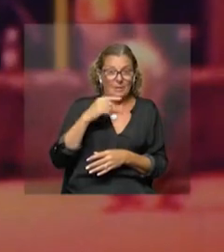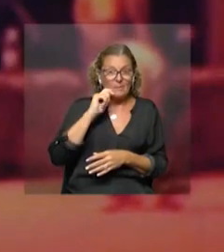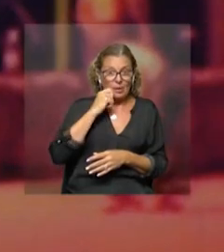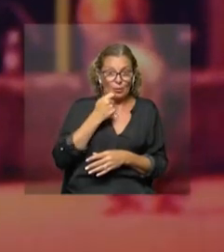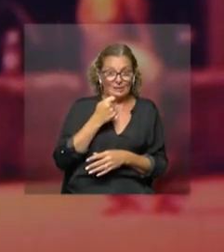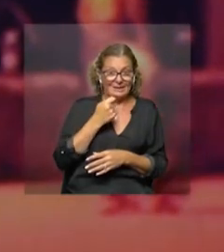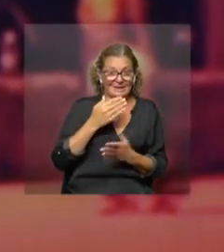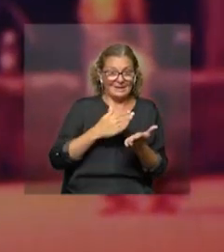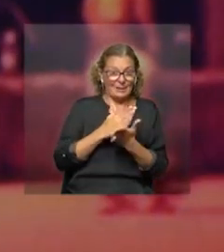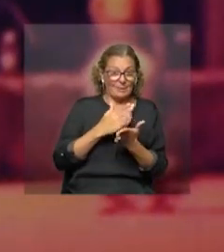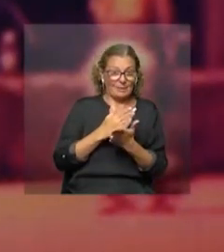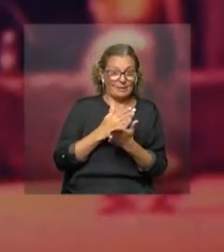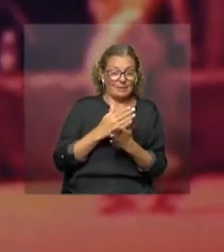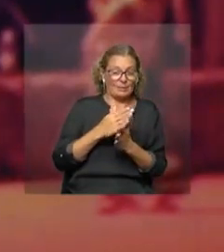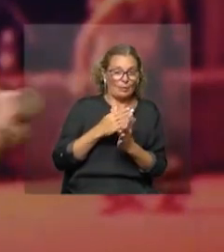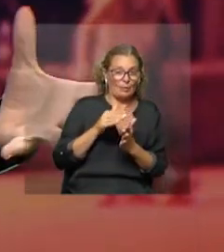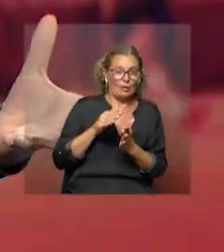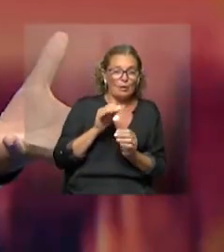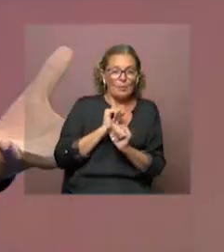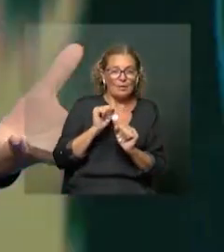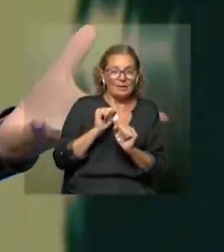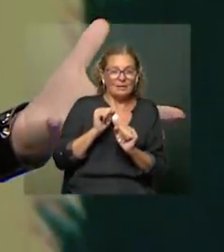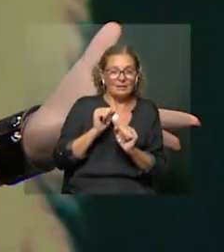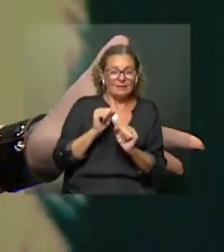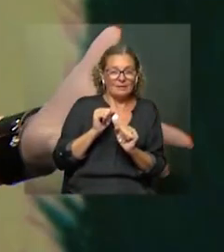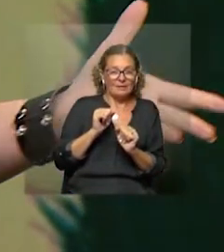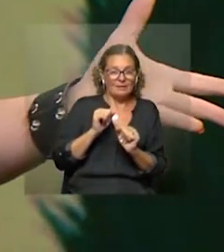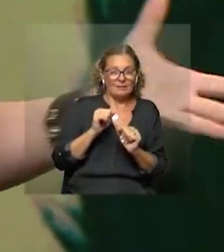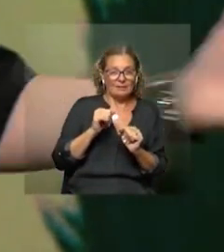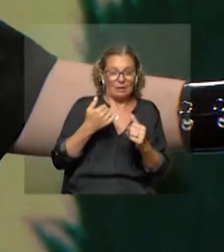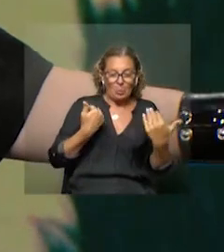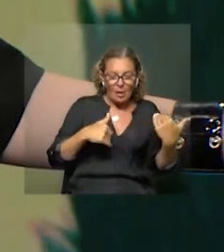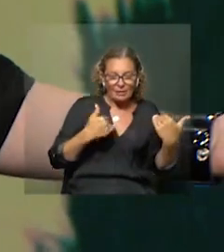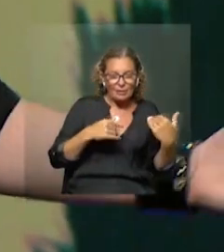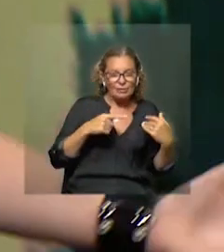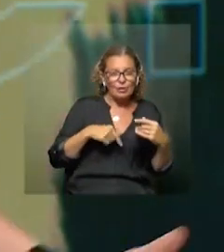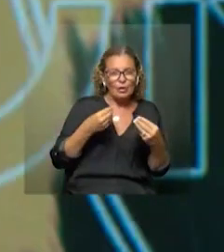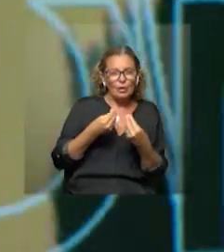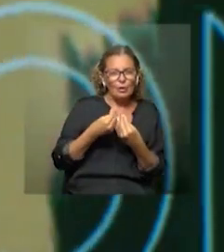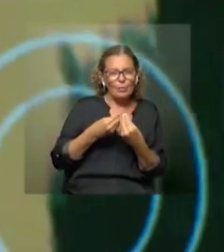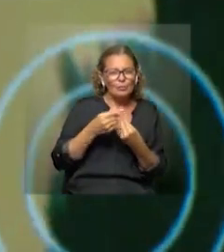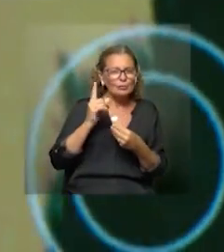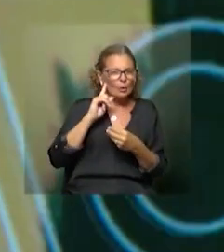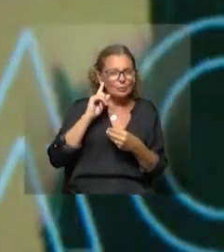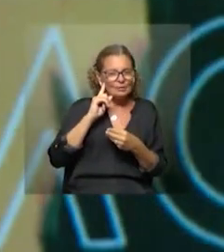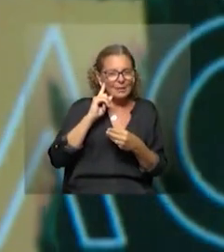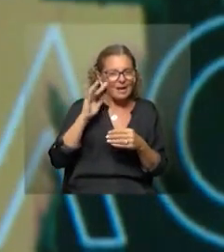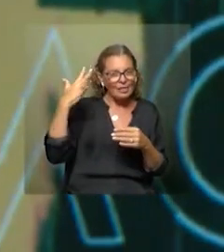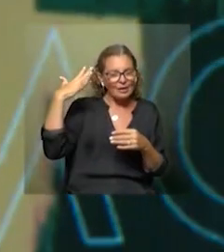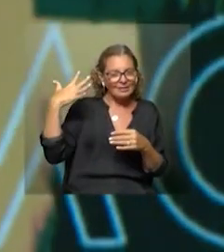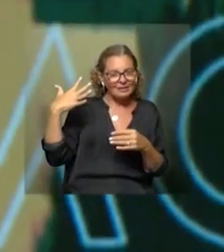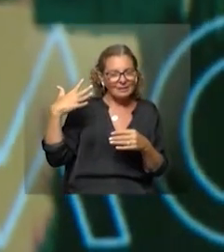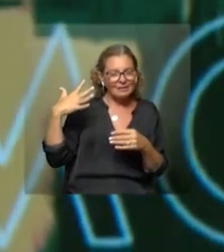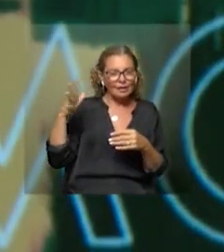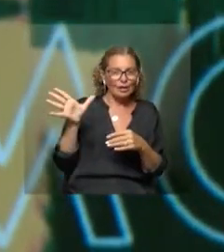guste y siempre me quedó ese rencor de no ponerle un poco de punk Rock o rock que yo escuchaba mucho Adolescente y me dio viste la adolescencia